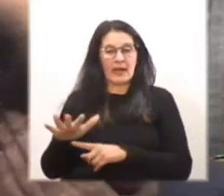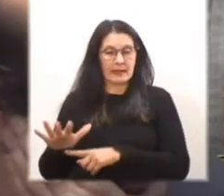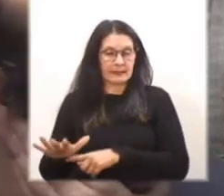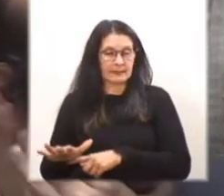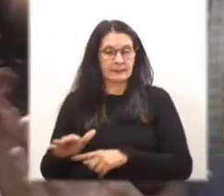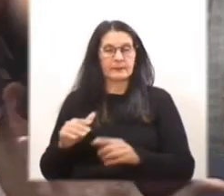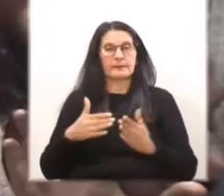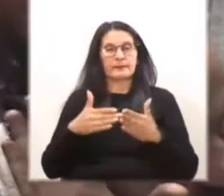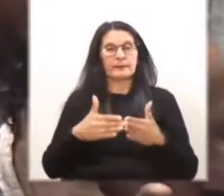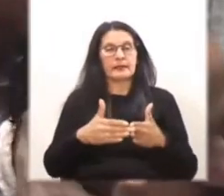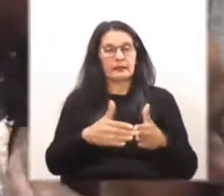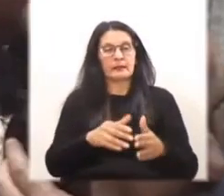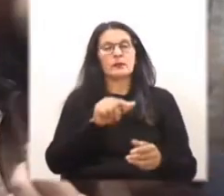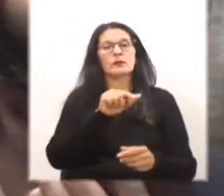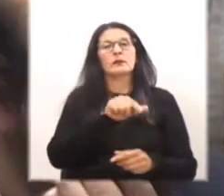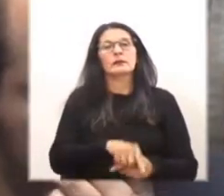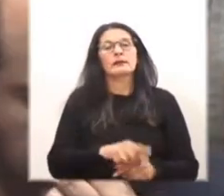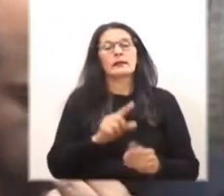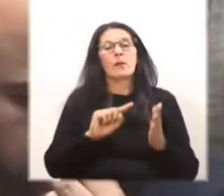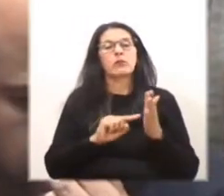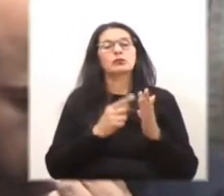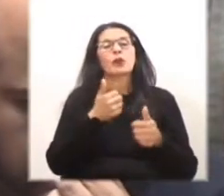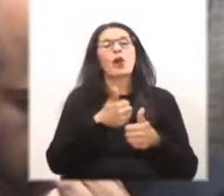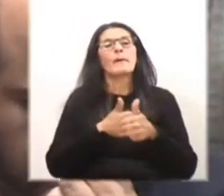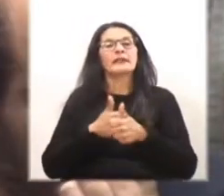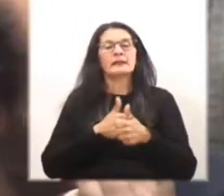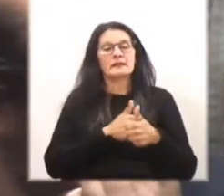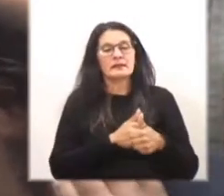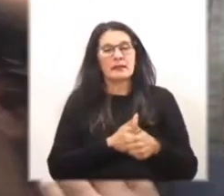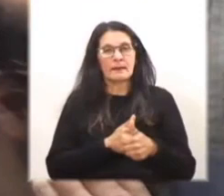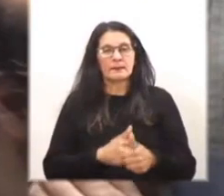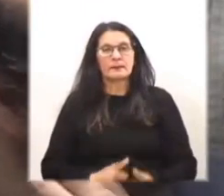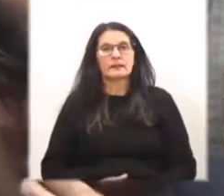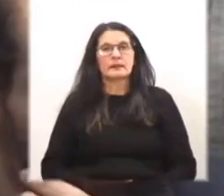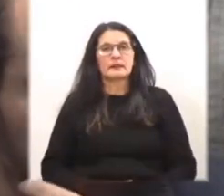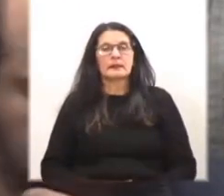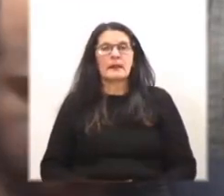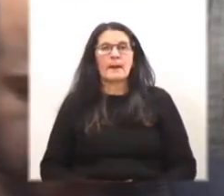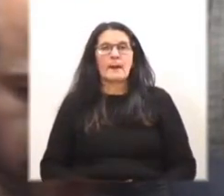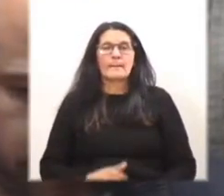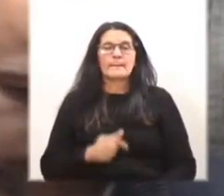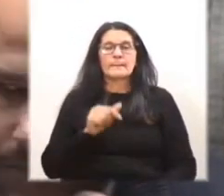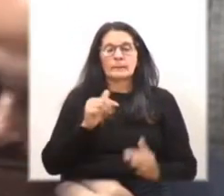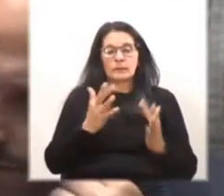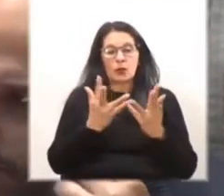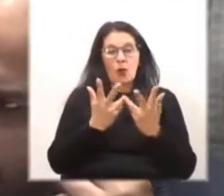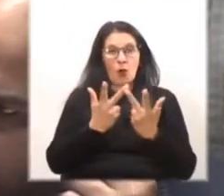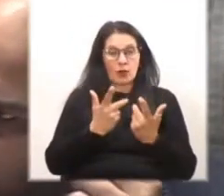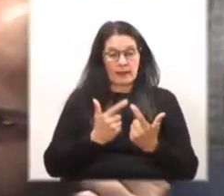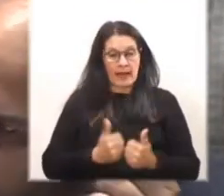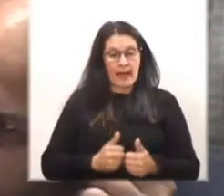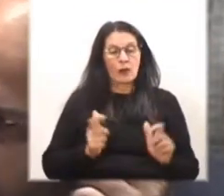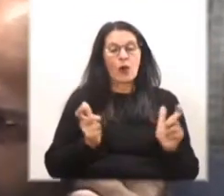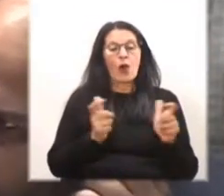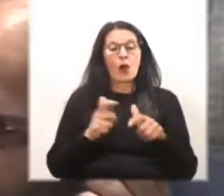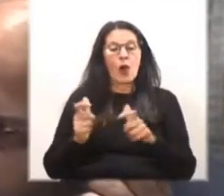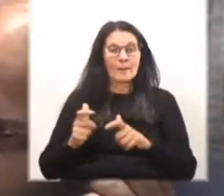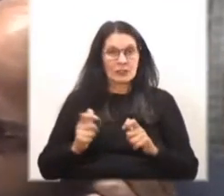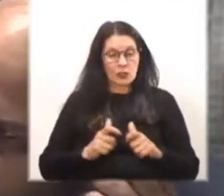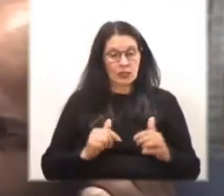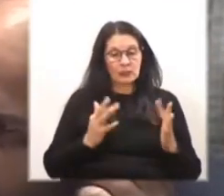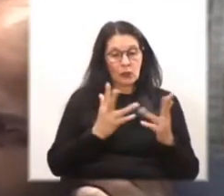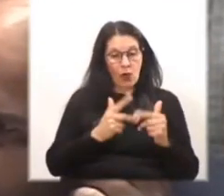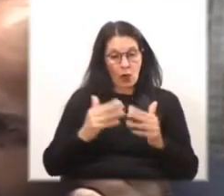se establece entre los puntos de competencia, cito, coordinar con las comisiones mixtas